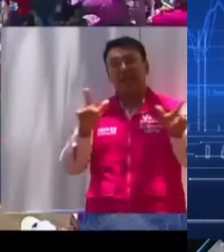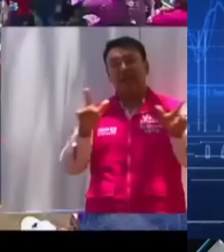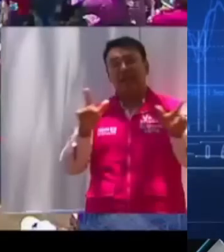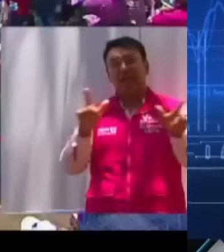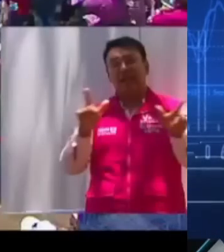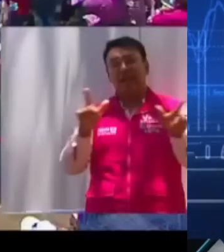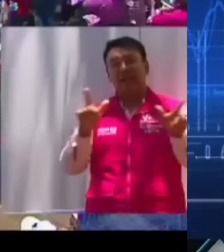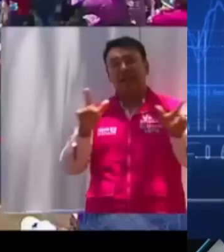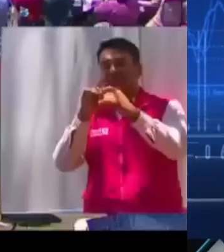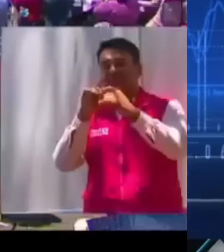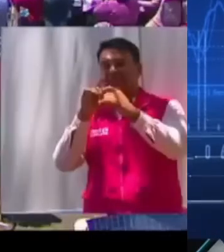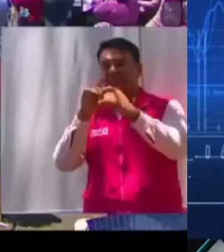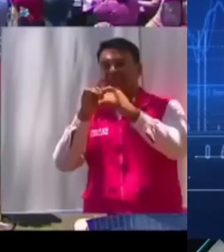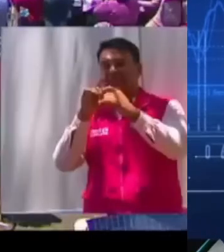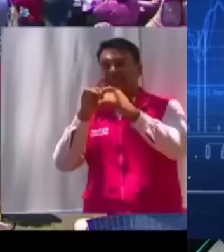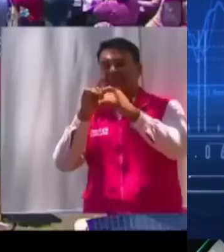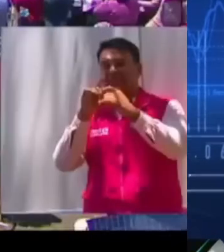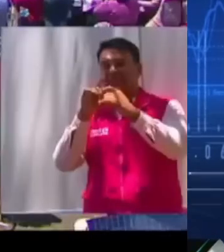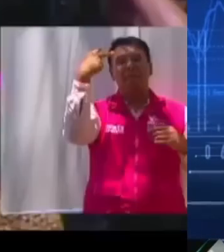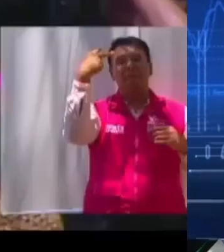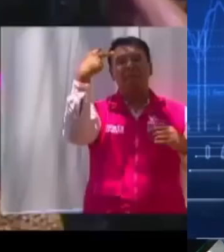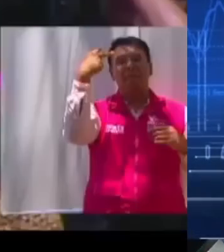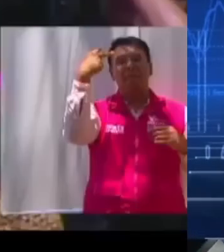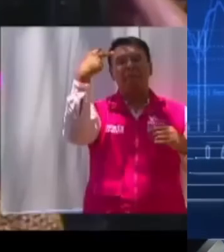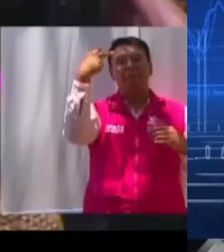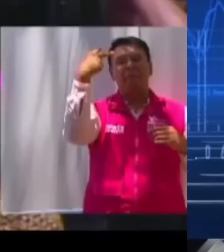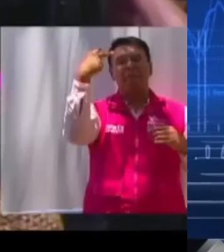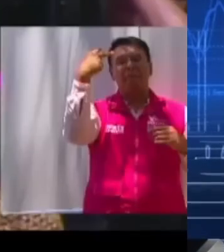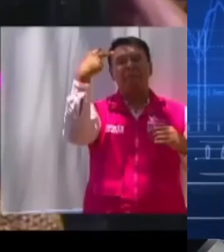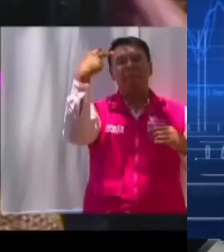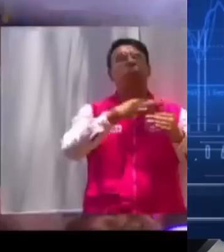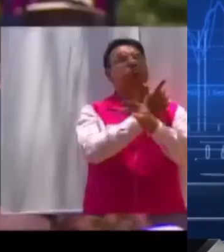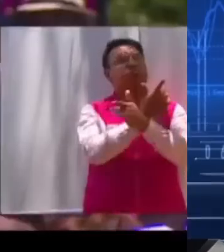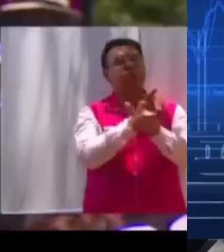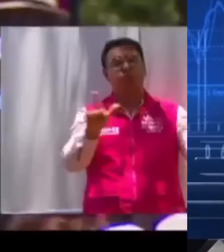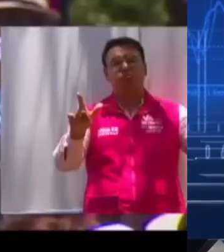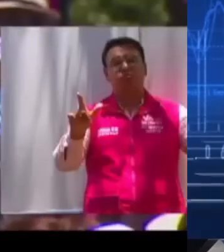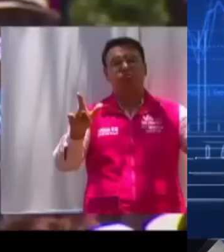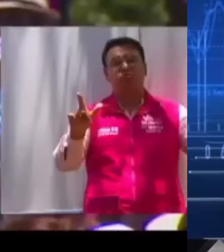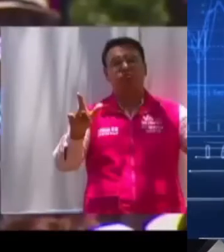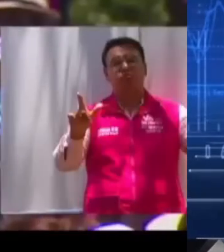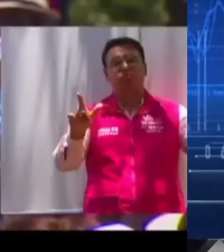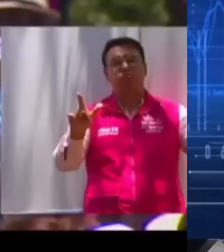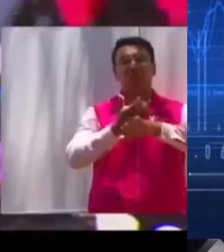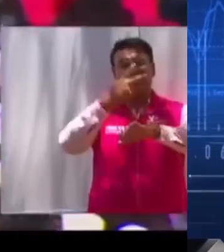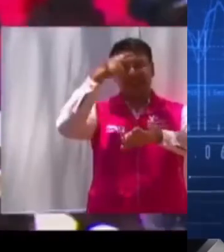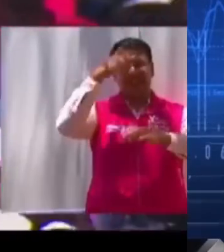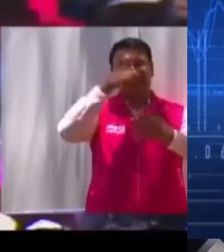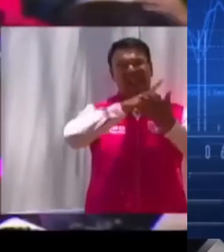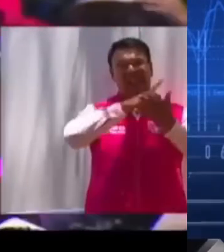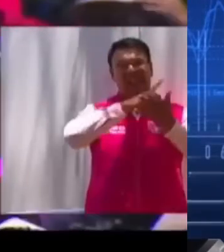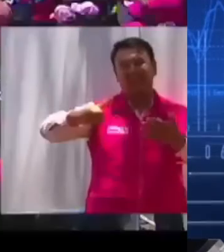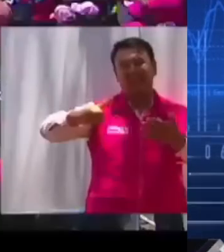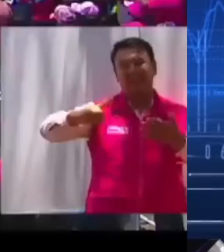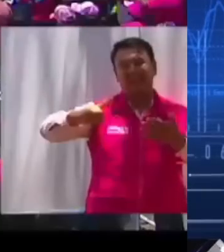instituciones de un México democrático y de un México con Estado de derecho no hay